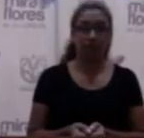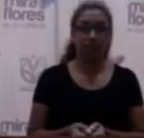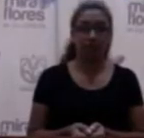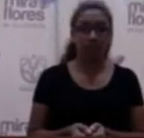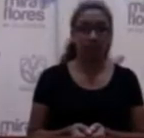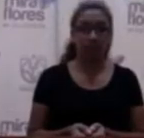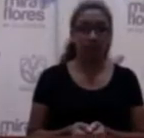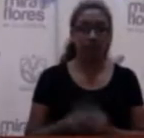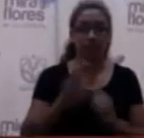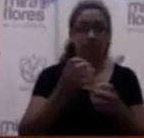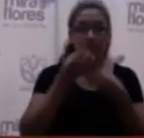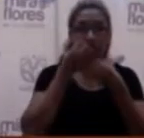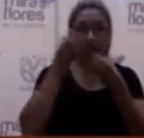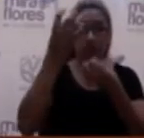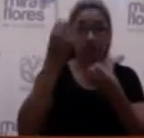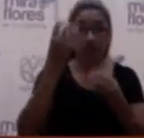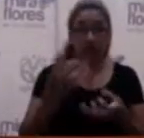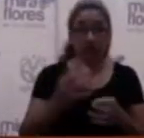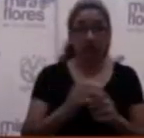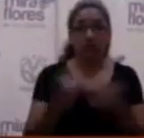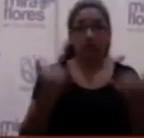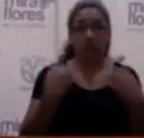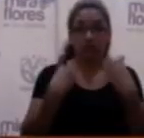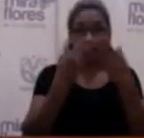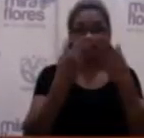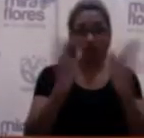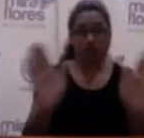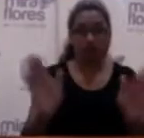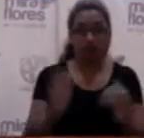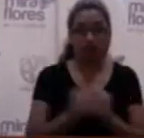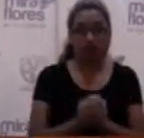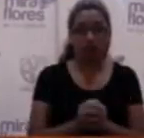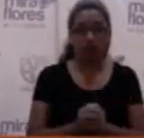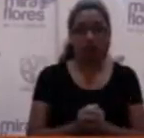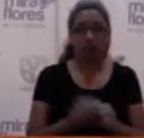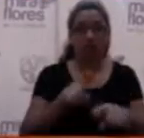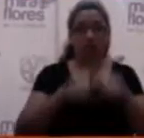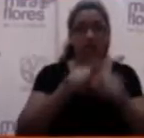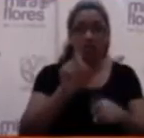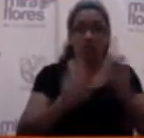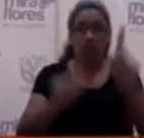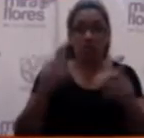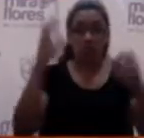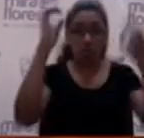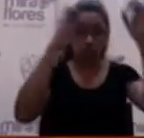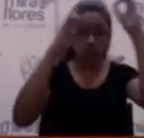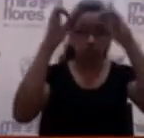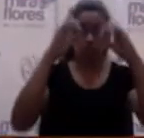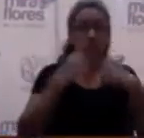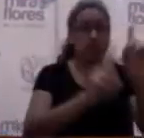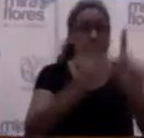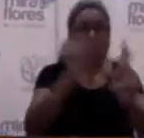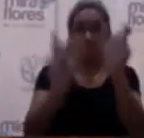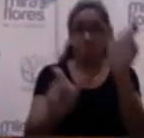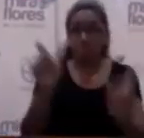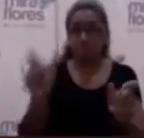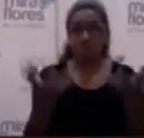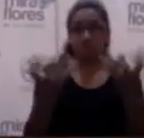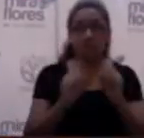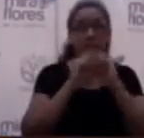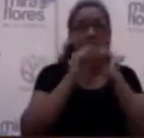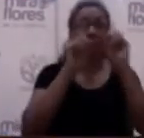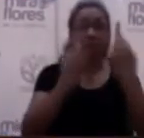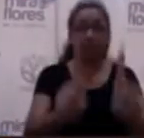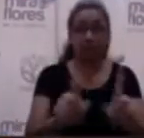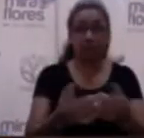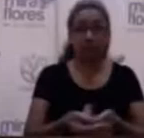su exposición, por su información, y abro a alguna inquietud que pudiese existir en mesa, si